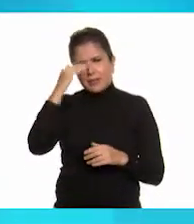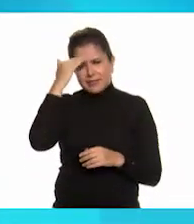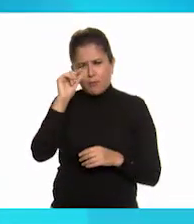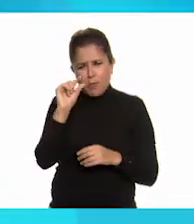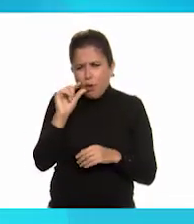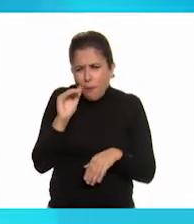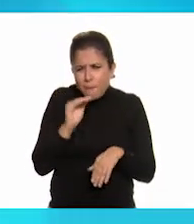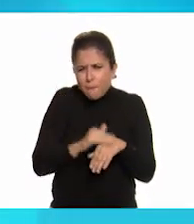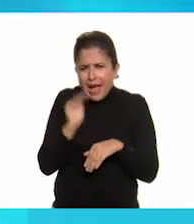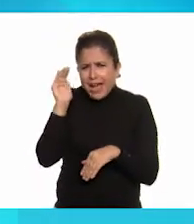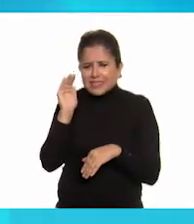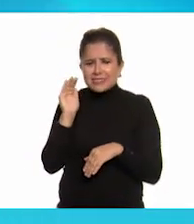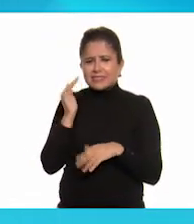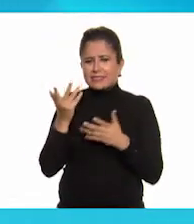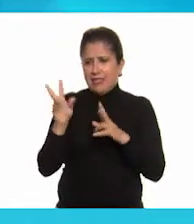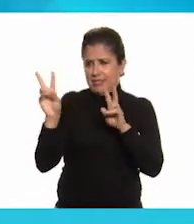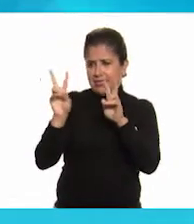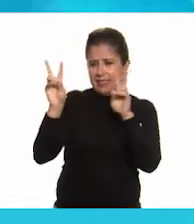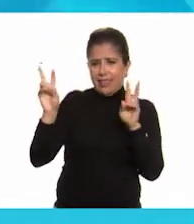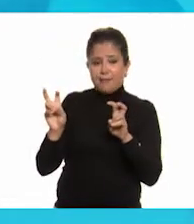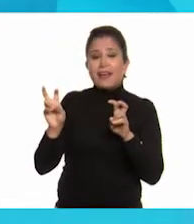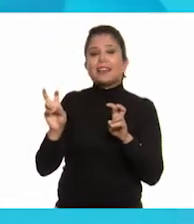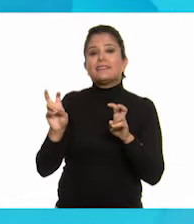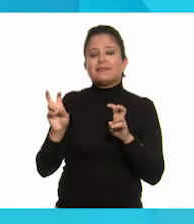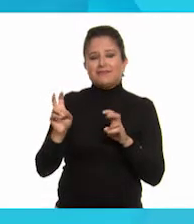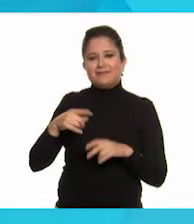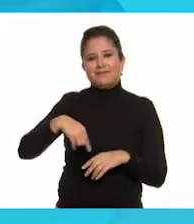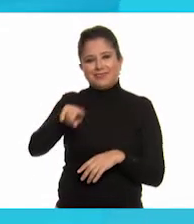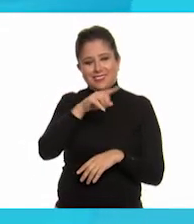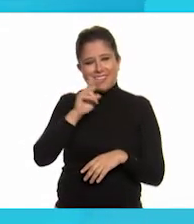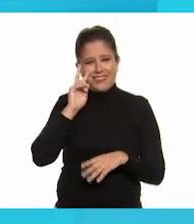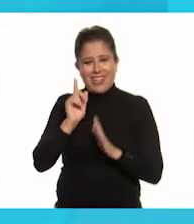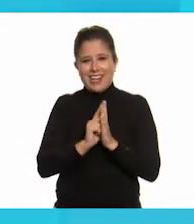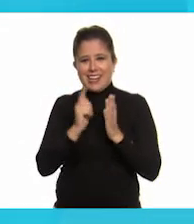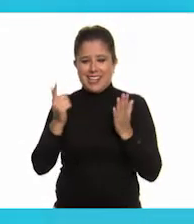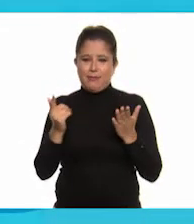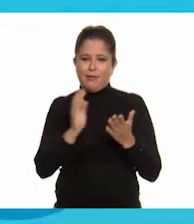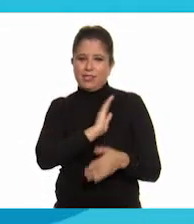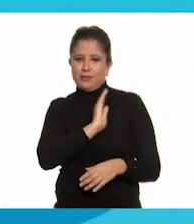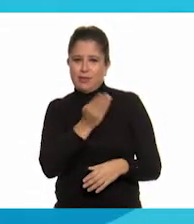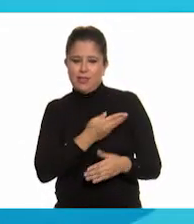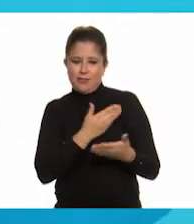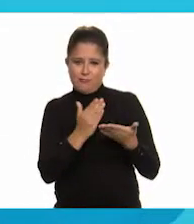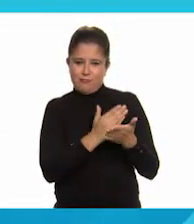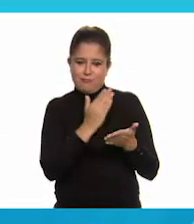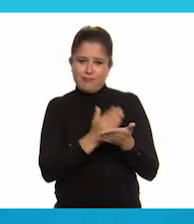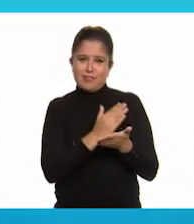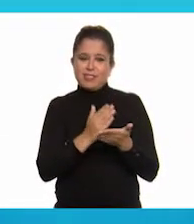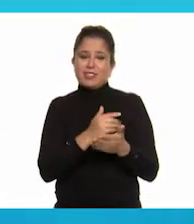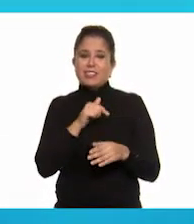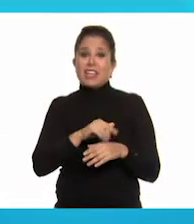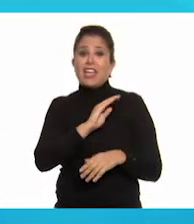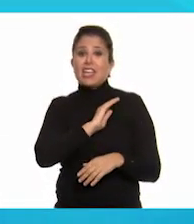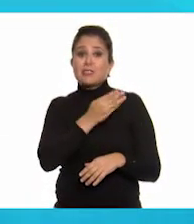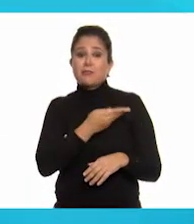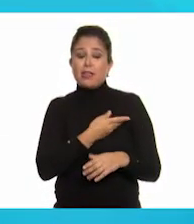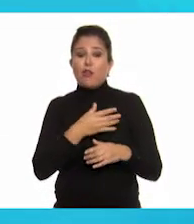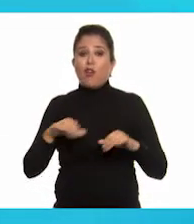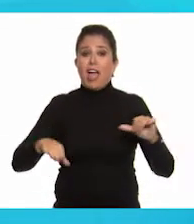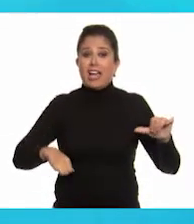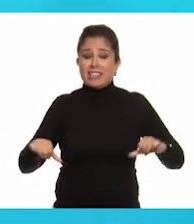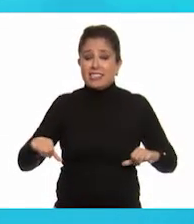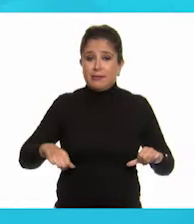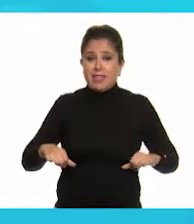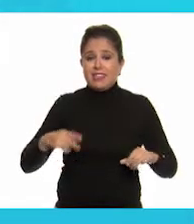poquito más de este tema, vamos con nuestro libro de lengua materna, pero ahora español, actividades